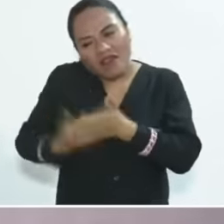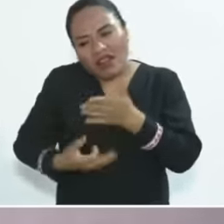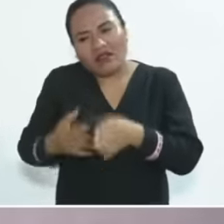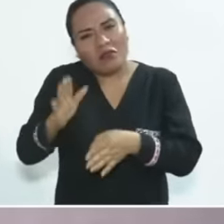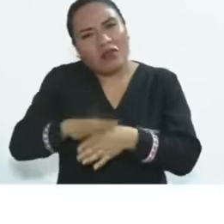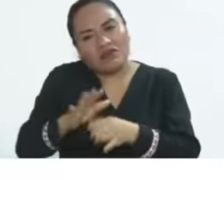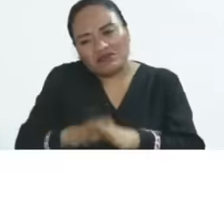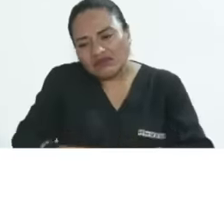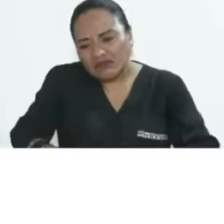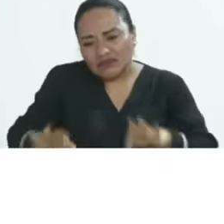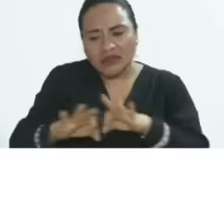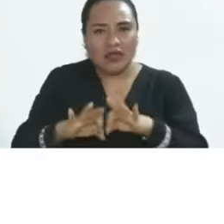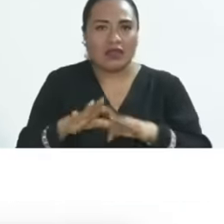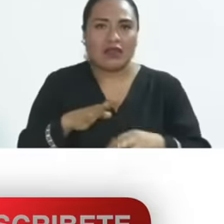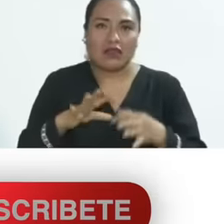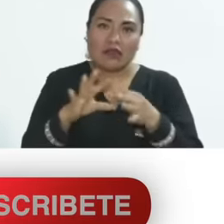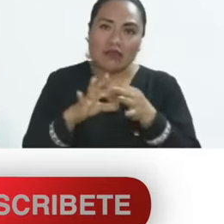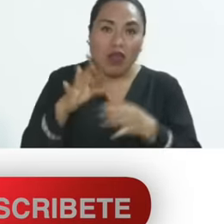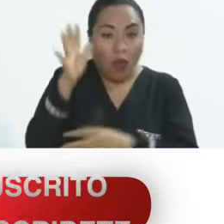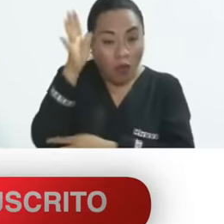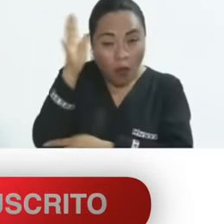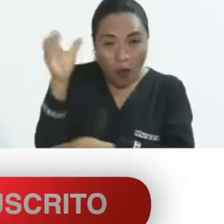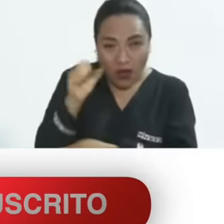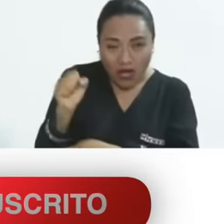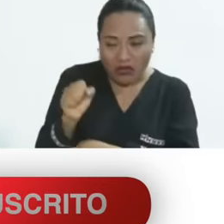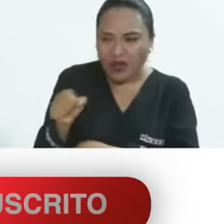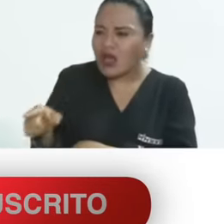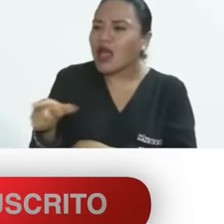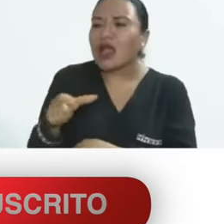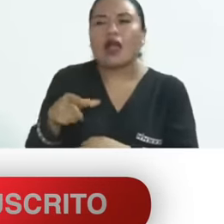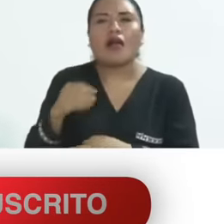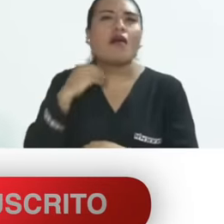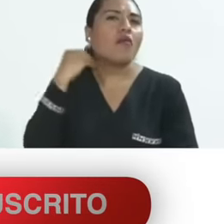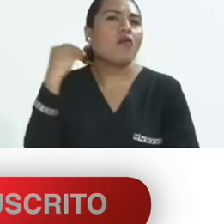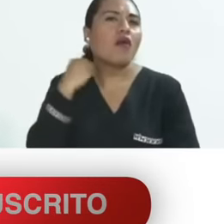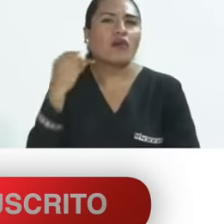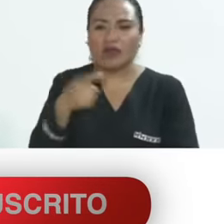Decía Morelos a Quintana Roo: escriba usted,